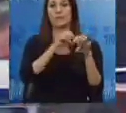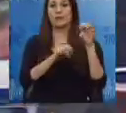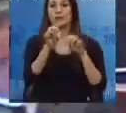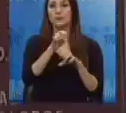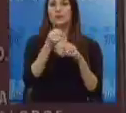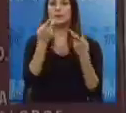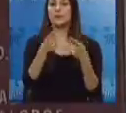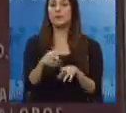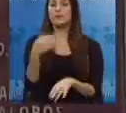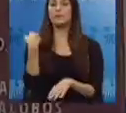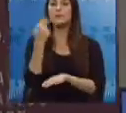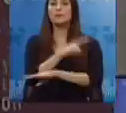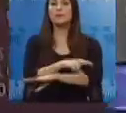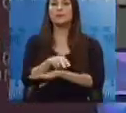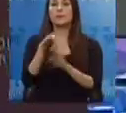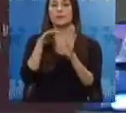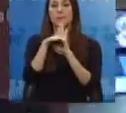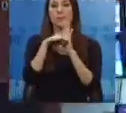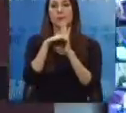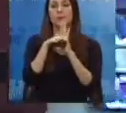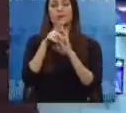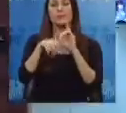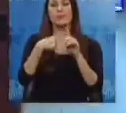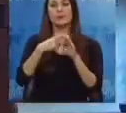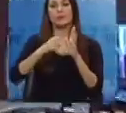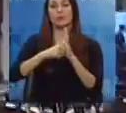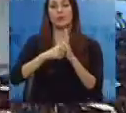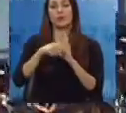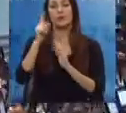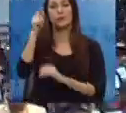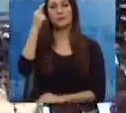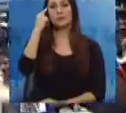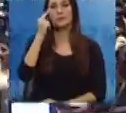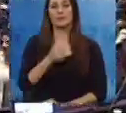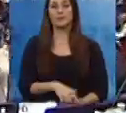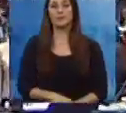Comparecerán además el superintendente de bancos y el Contralor General del Estado, Cristian Hidalgo, TC Televisión.